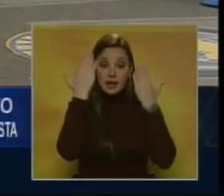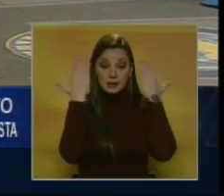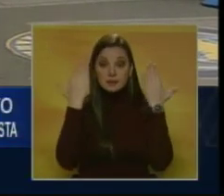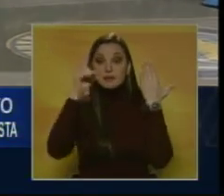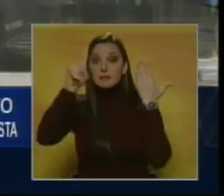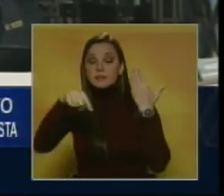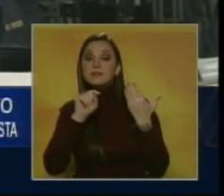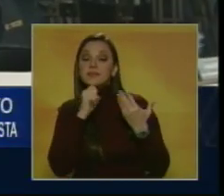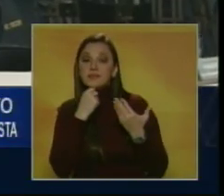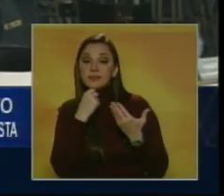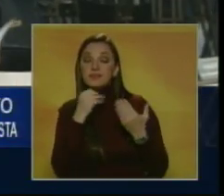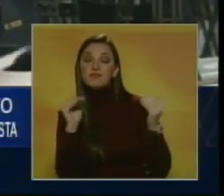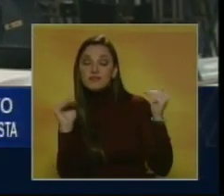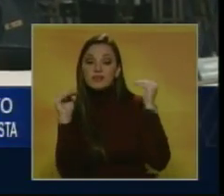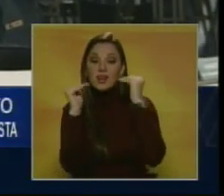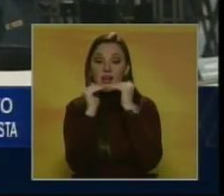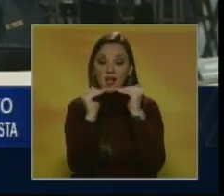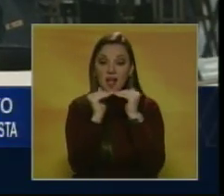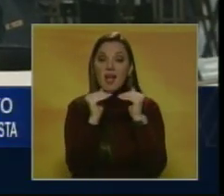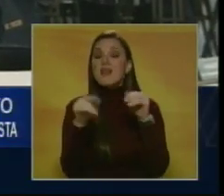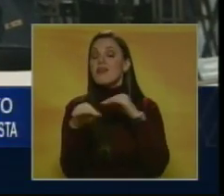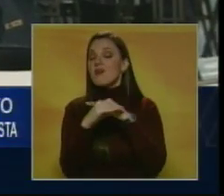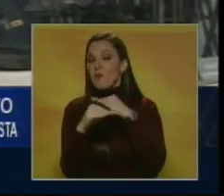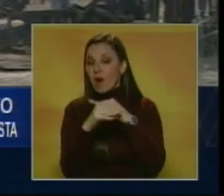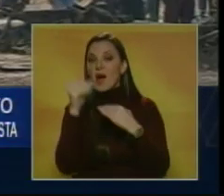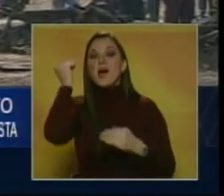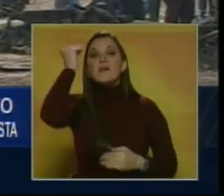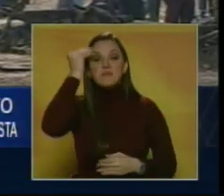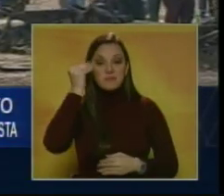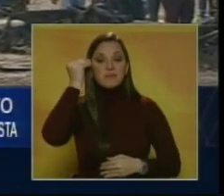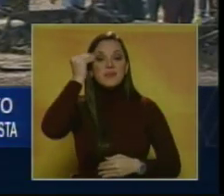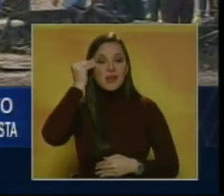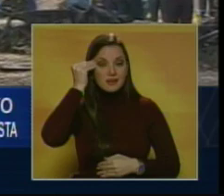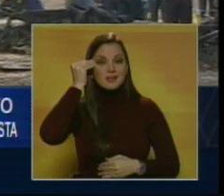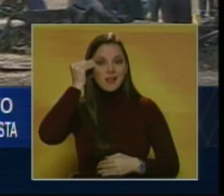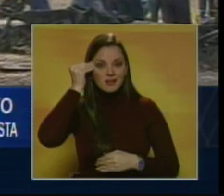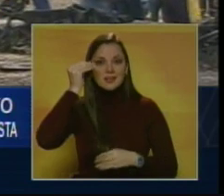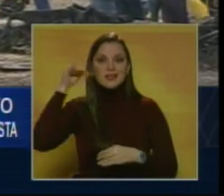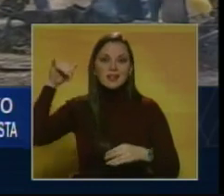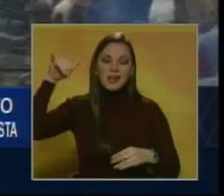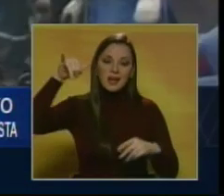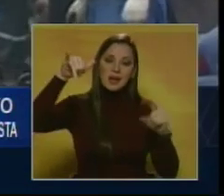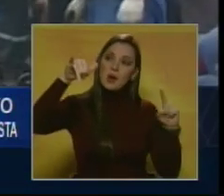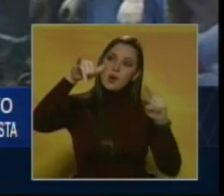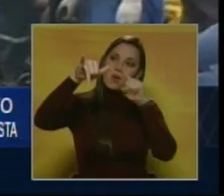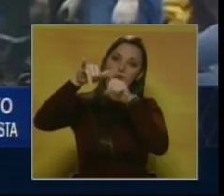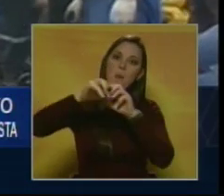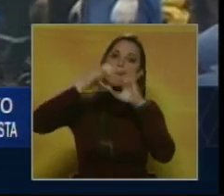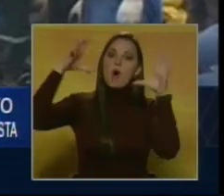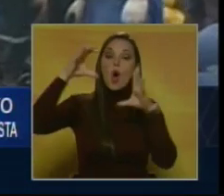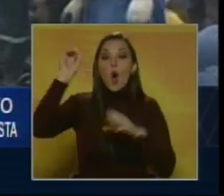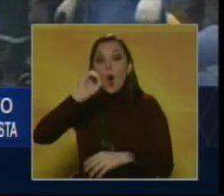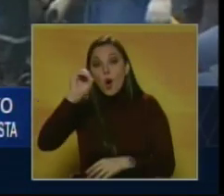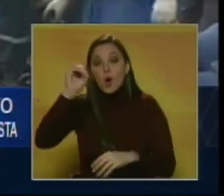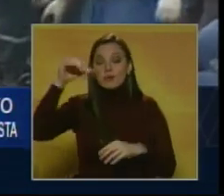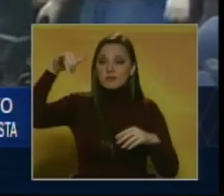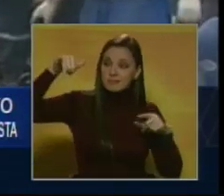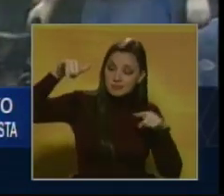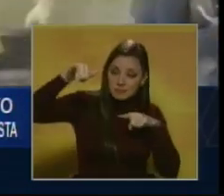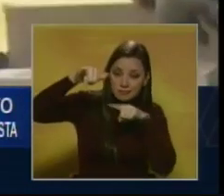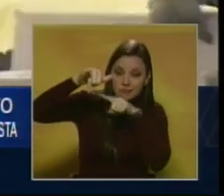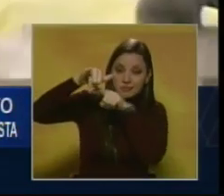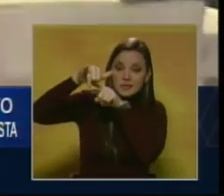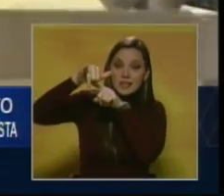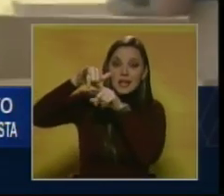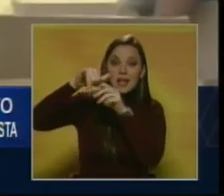rusos coincidieron en que el siniestro podría deberse a un objeto o actividades externas que generaron una explosión y partió la aeronave